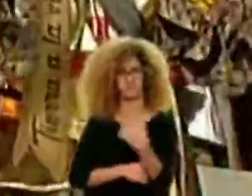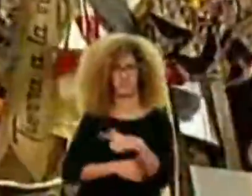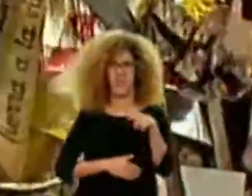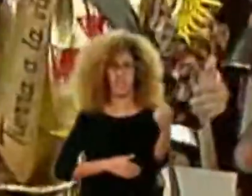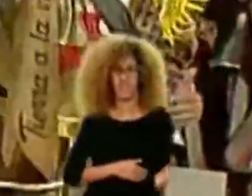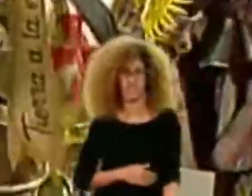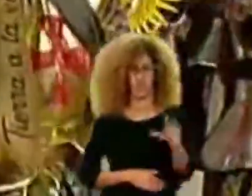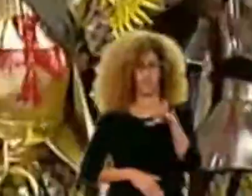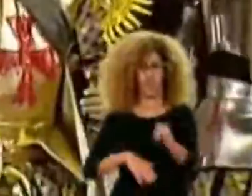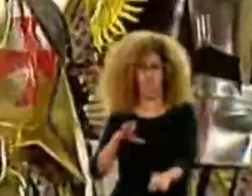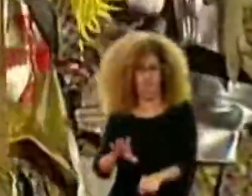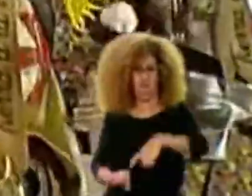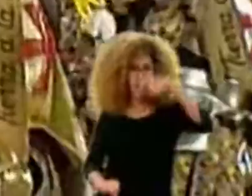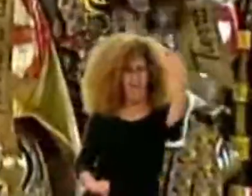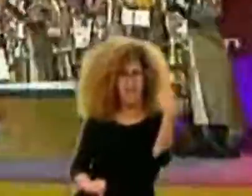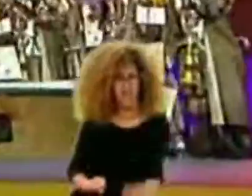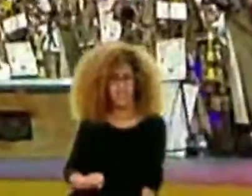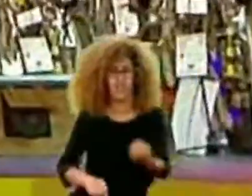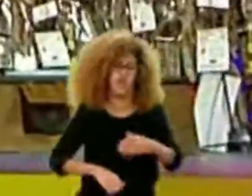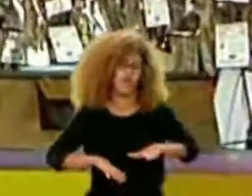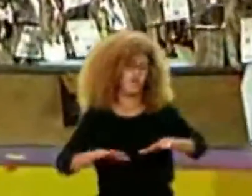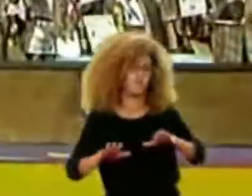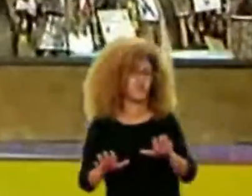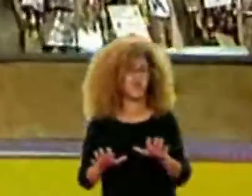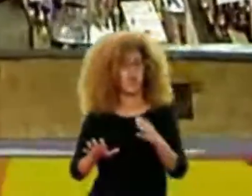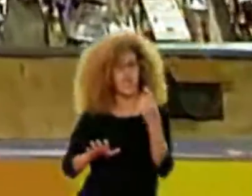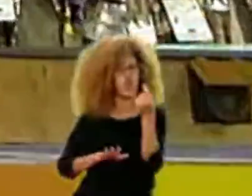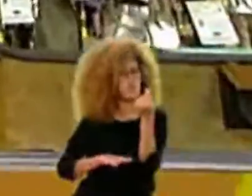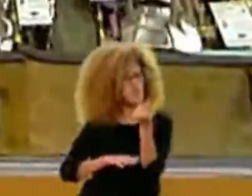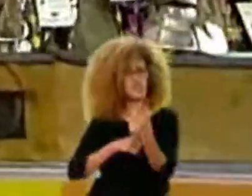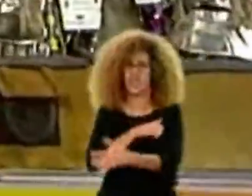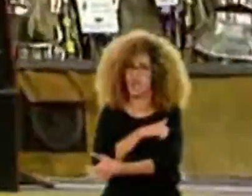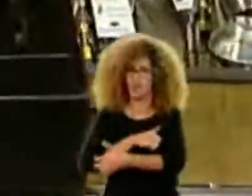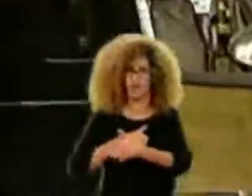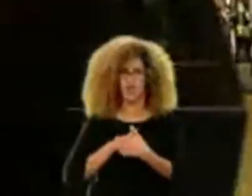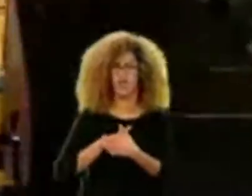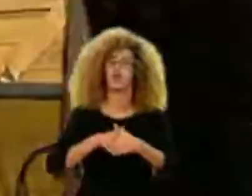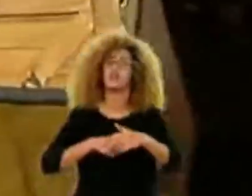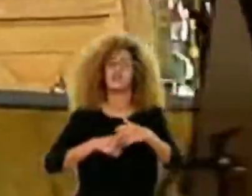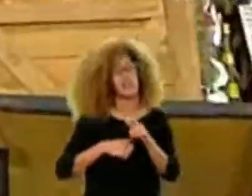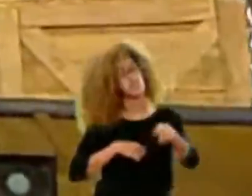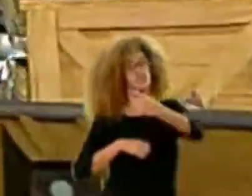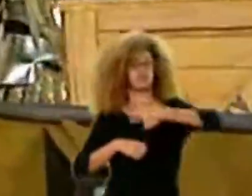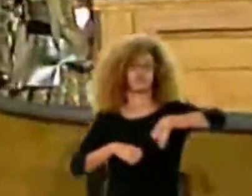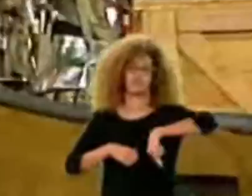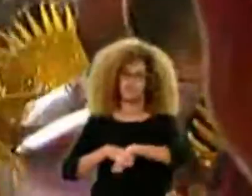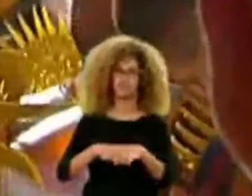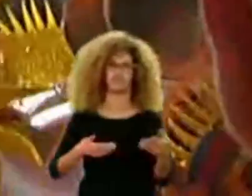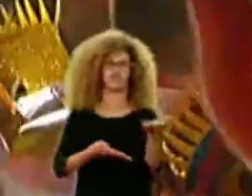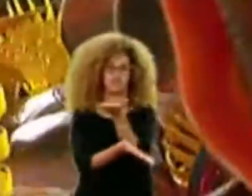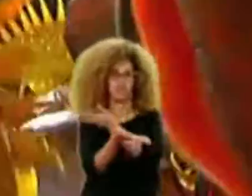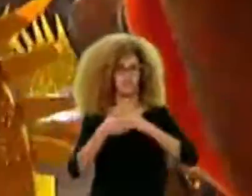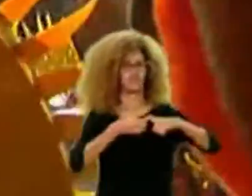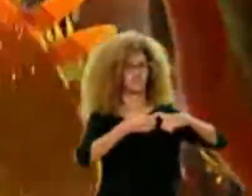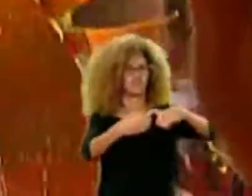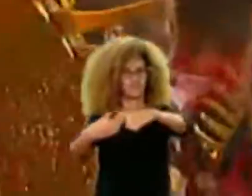la compra más cara aquí está. Pero con cuatro duros y a duras penas, demuestran su raza